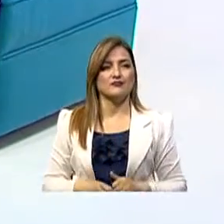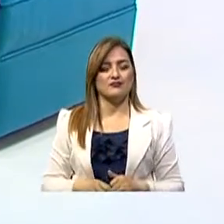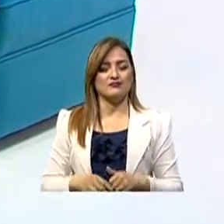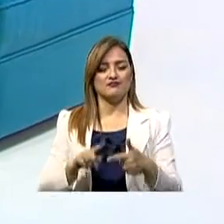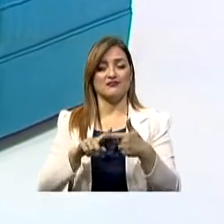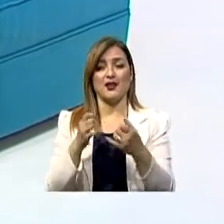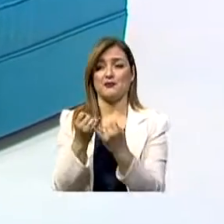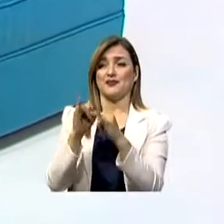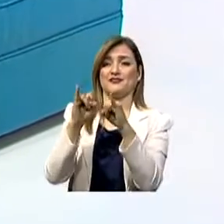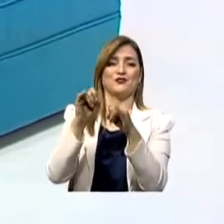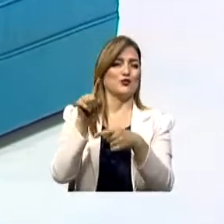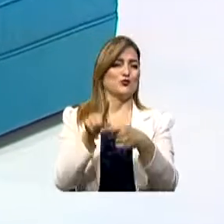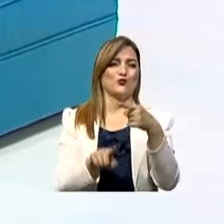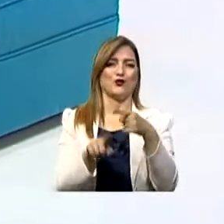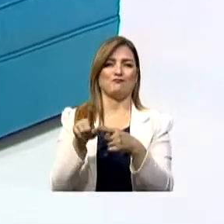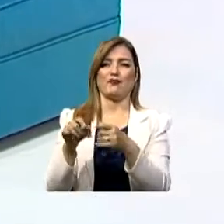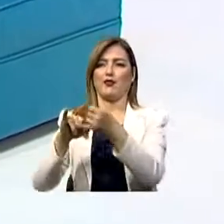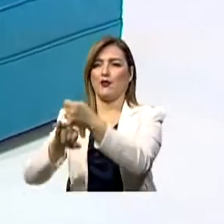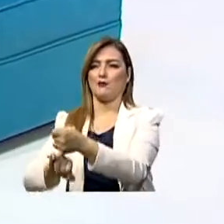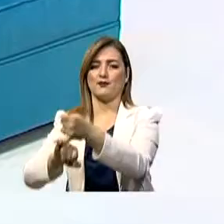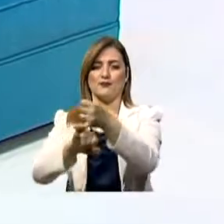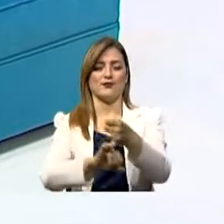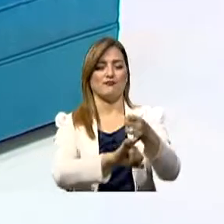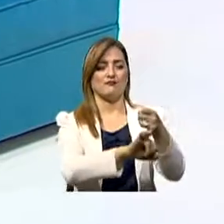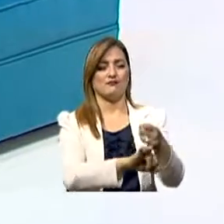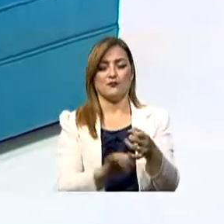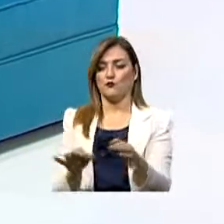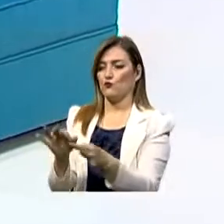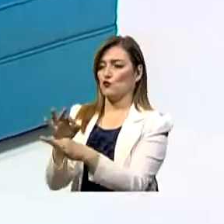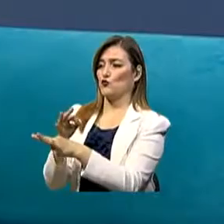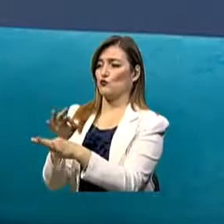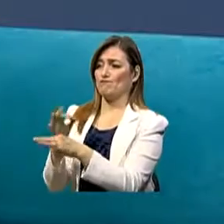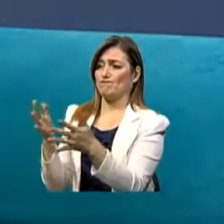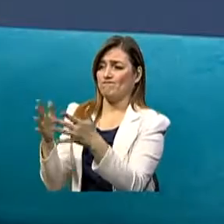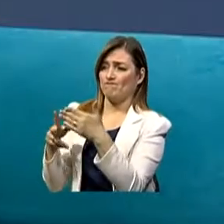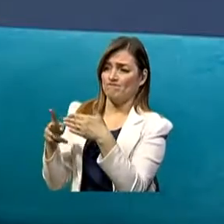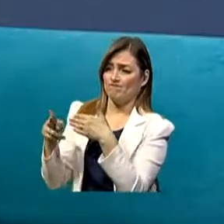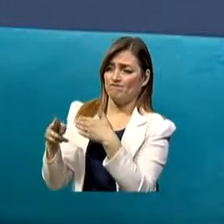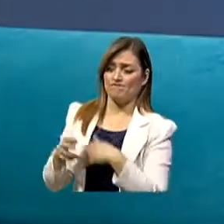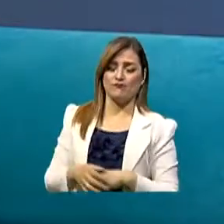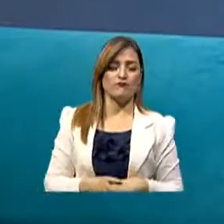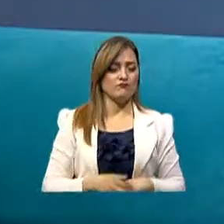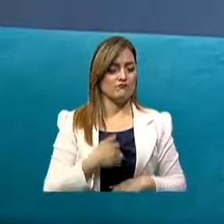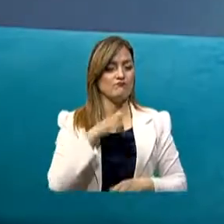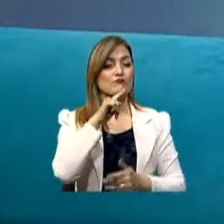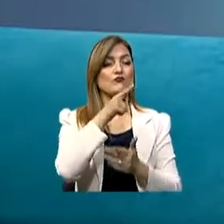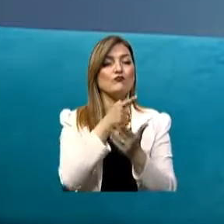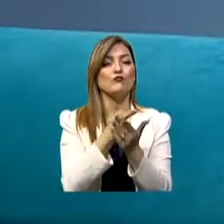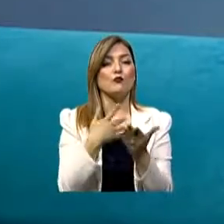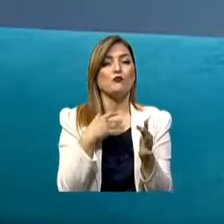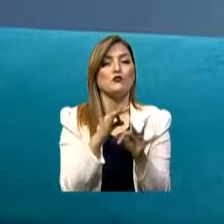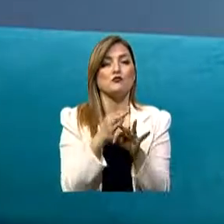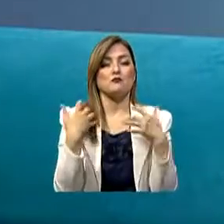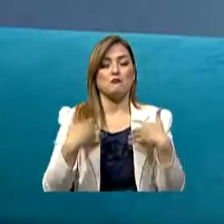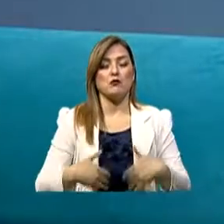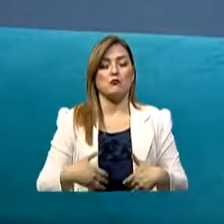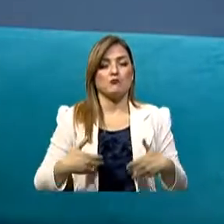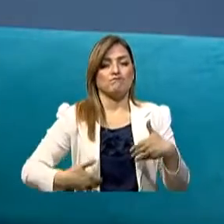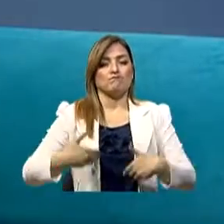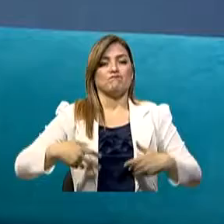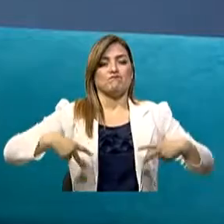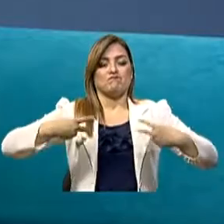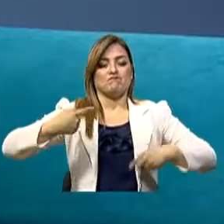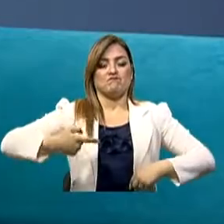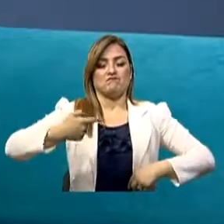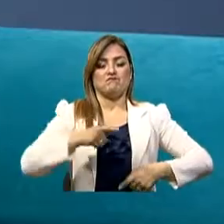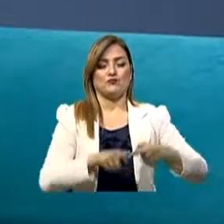independencia de nacionalidad sí justamente porque uno no puede funcionar adecuadamente en la vida diaria